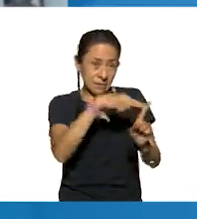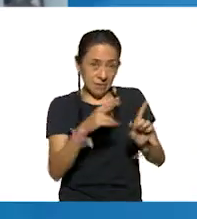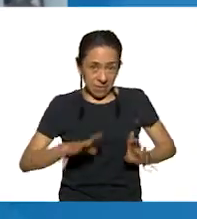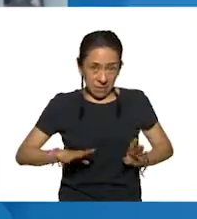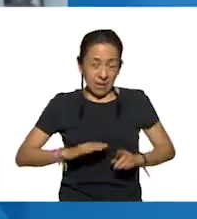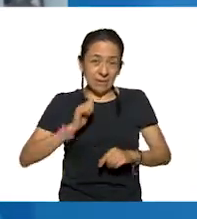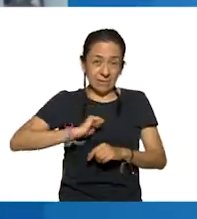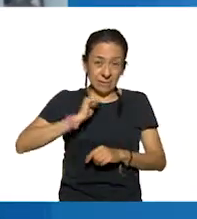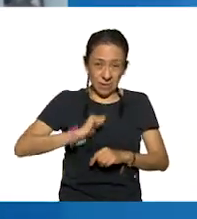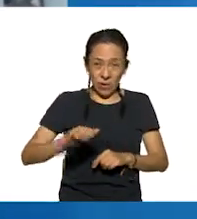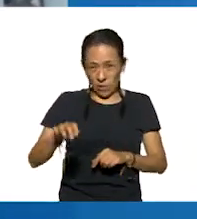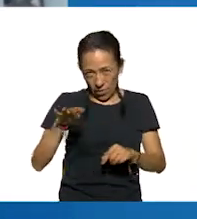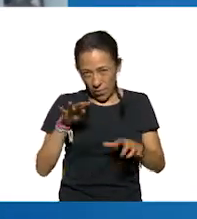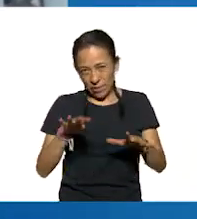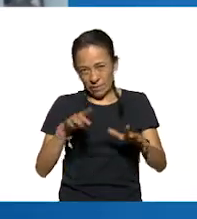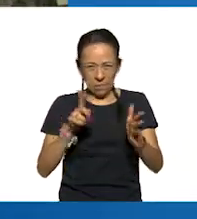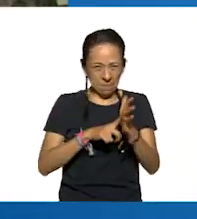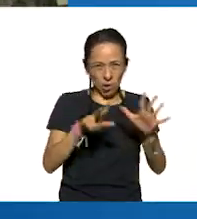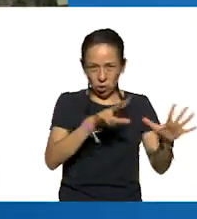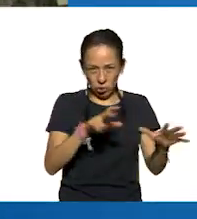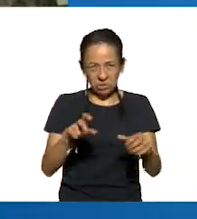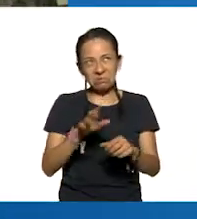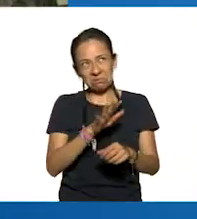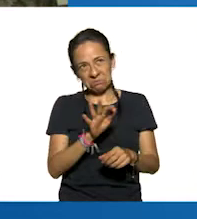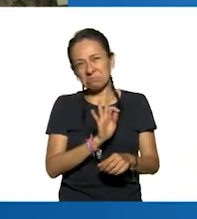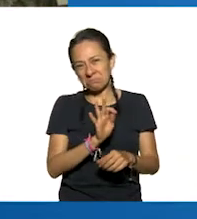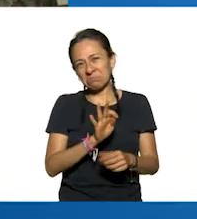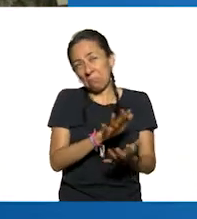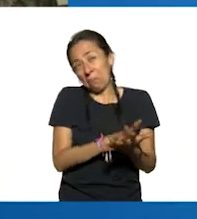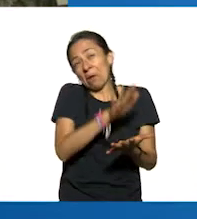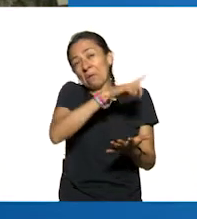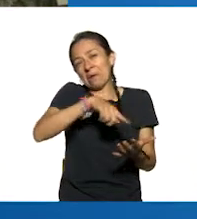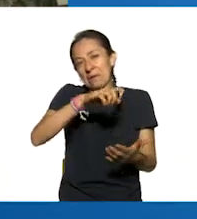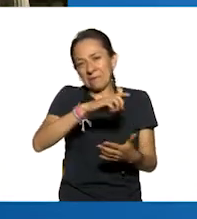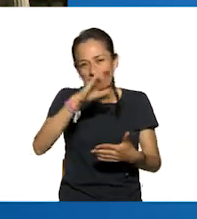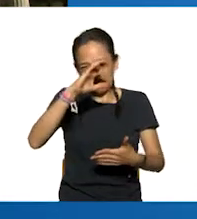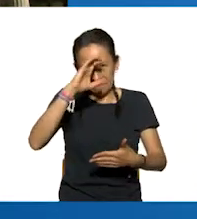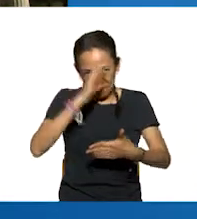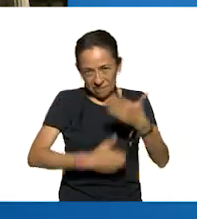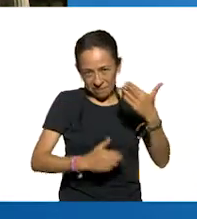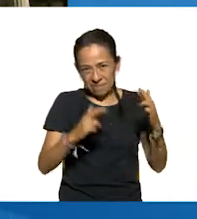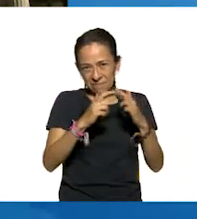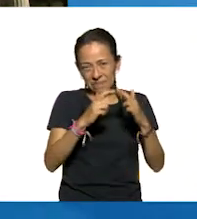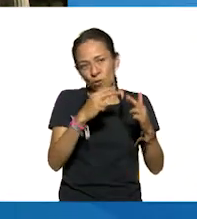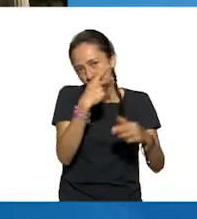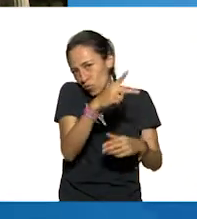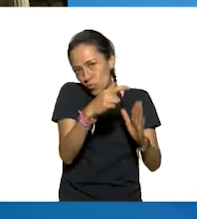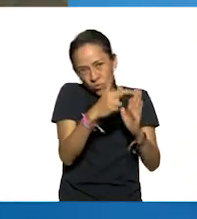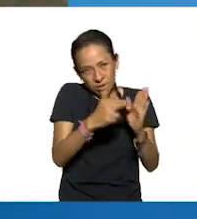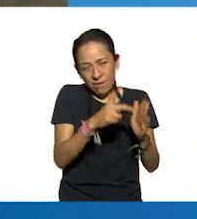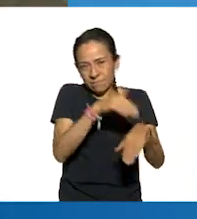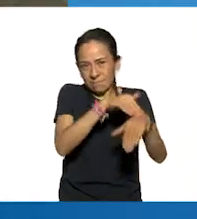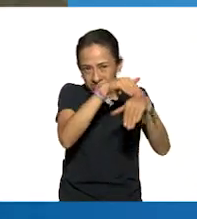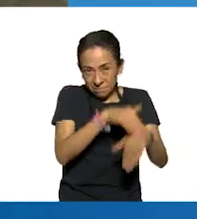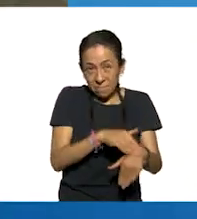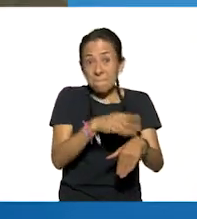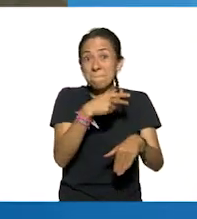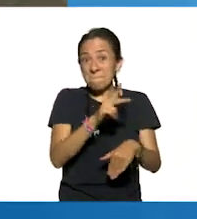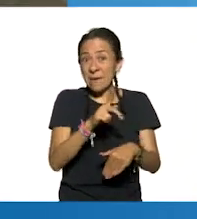no la gran mayoría, eran católicos y respetaban el rito católico, pero políticamente estaban enfrentados con la